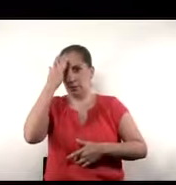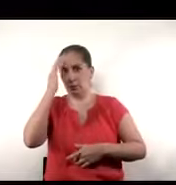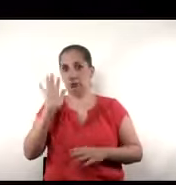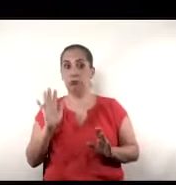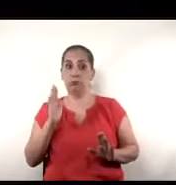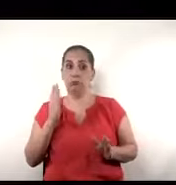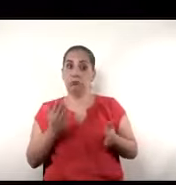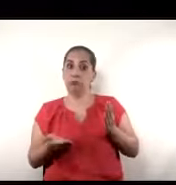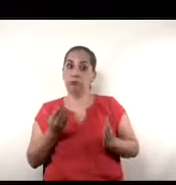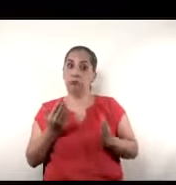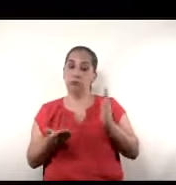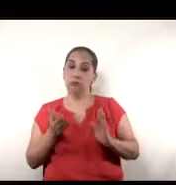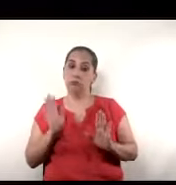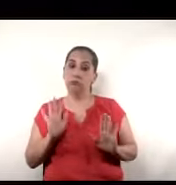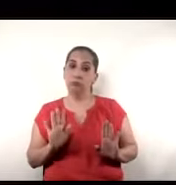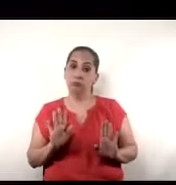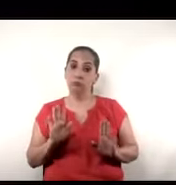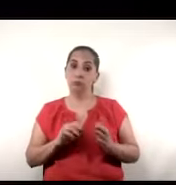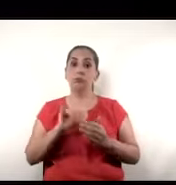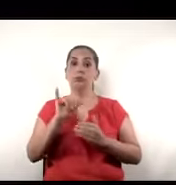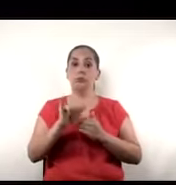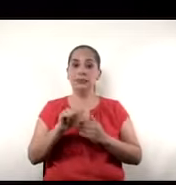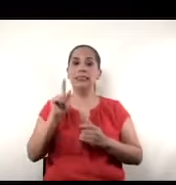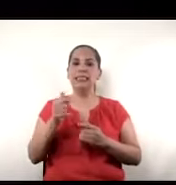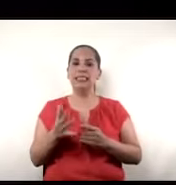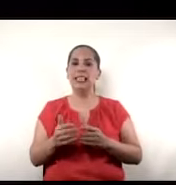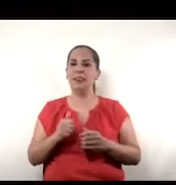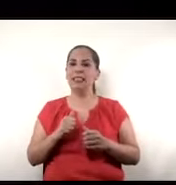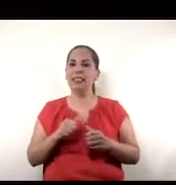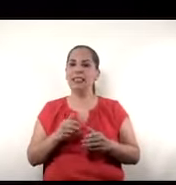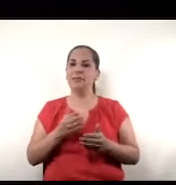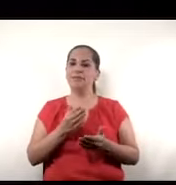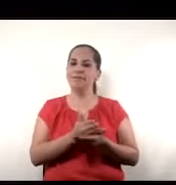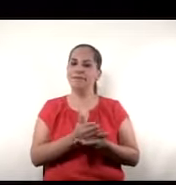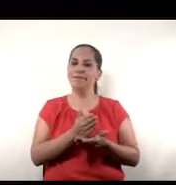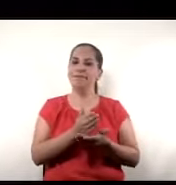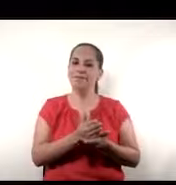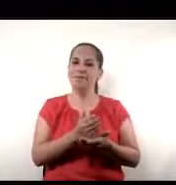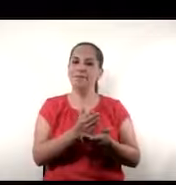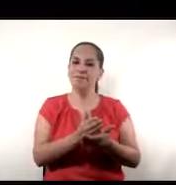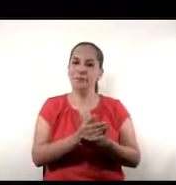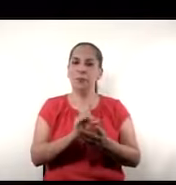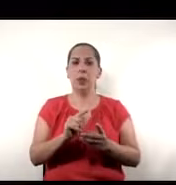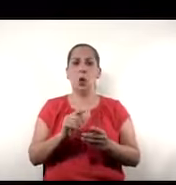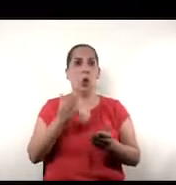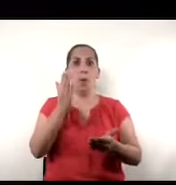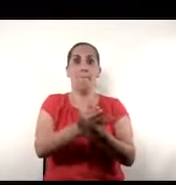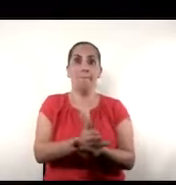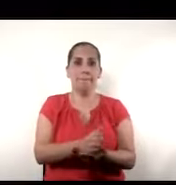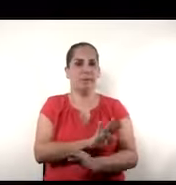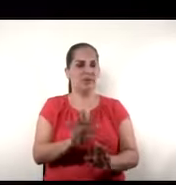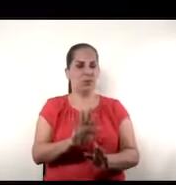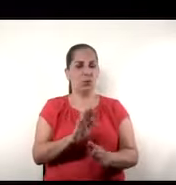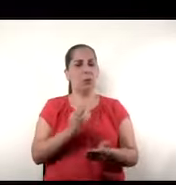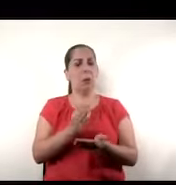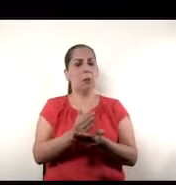probablemente es un proyecto al que había que meterle un poquito de freno, pero no pararlo. Simplemente decir, ok, no, tal